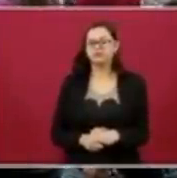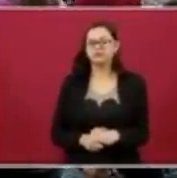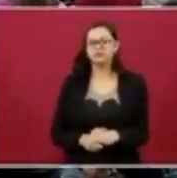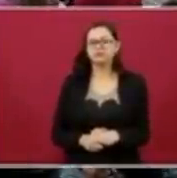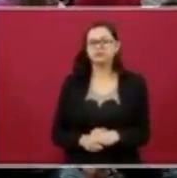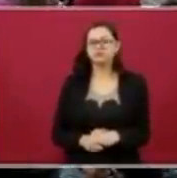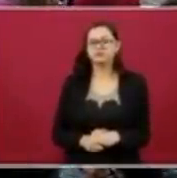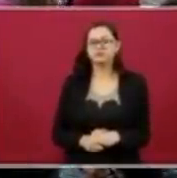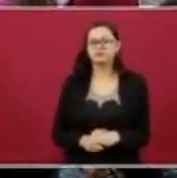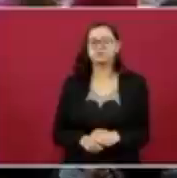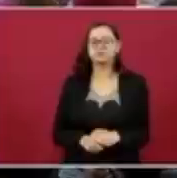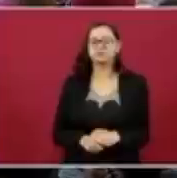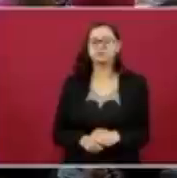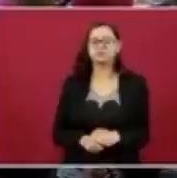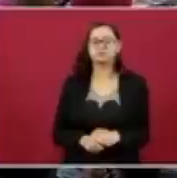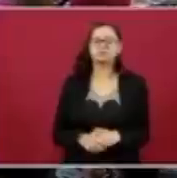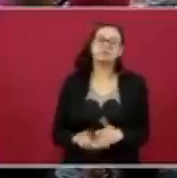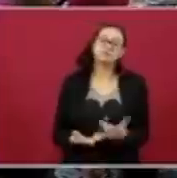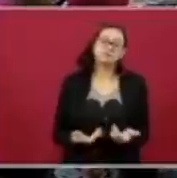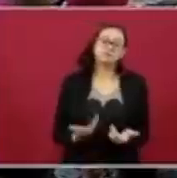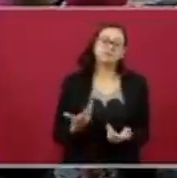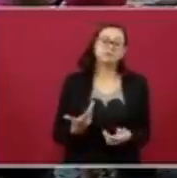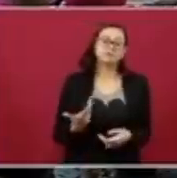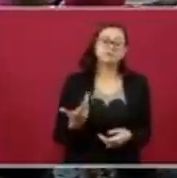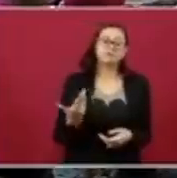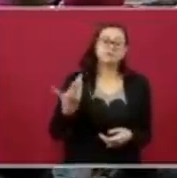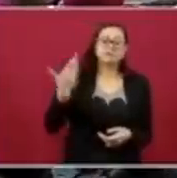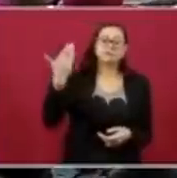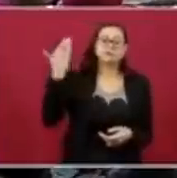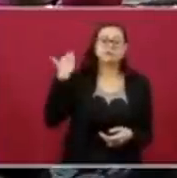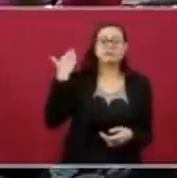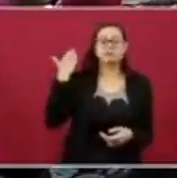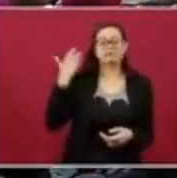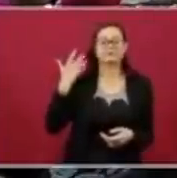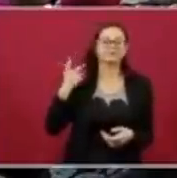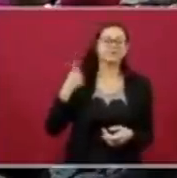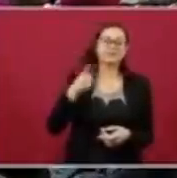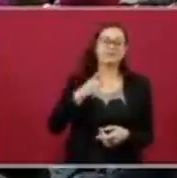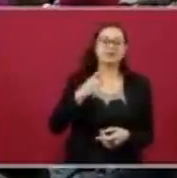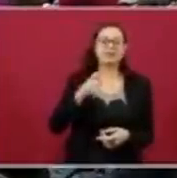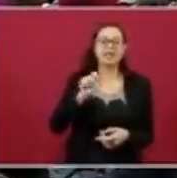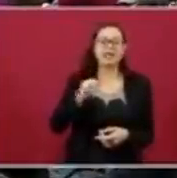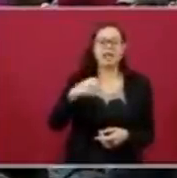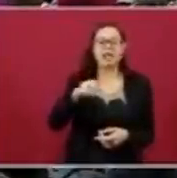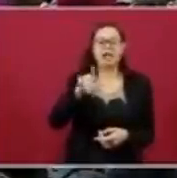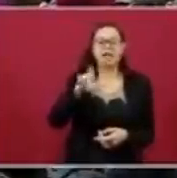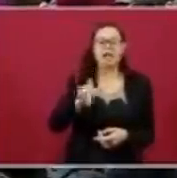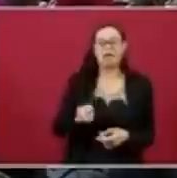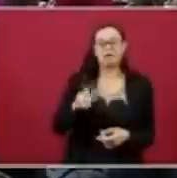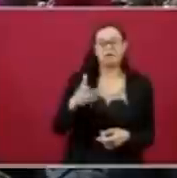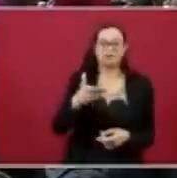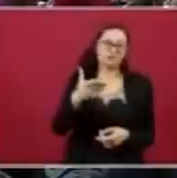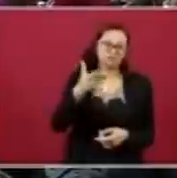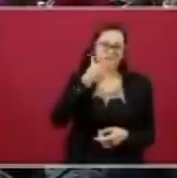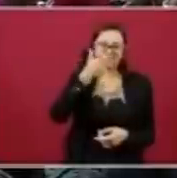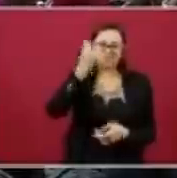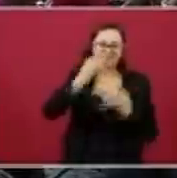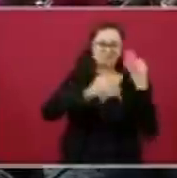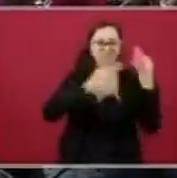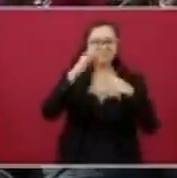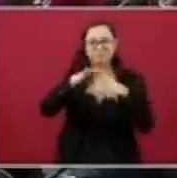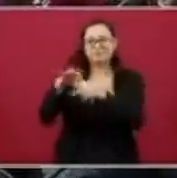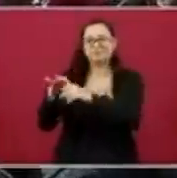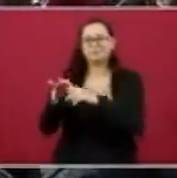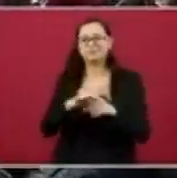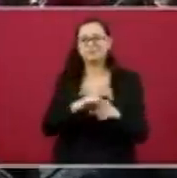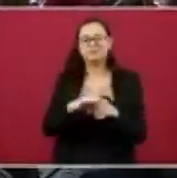El entonces candidato a la presidencia, Andrés Manuel López Obrador, en Acapulco hizo un compromiso con los